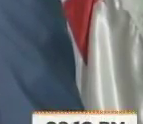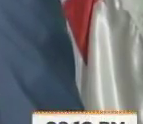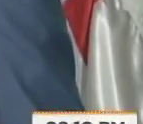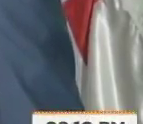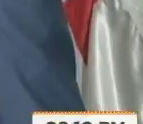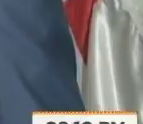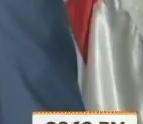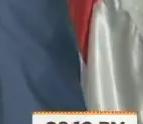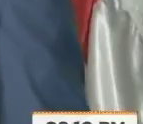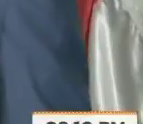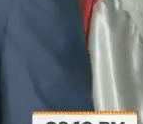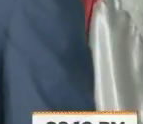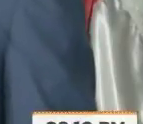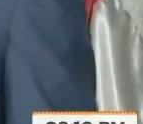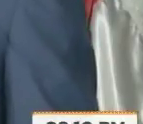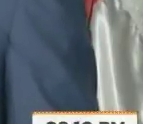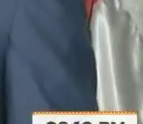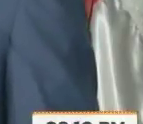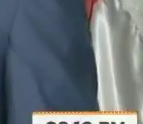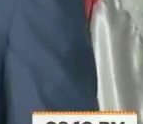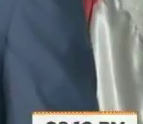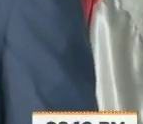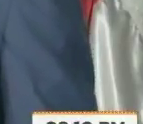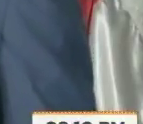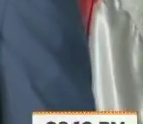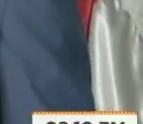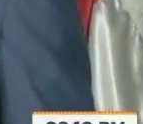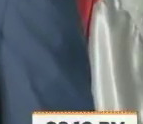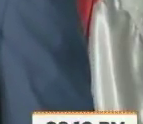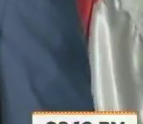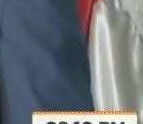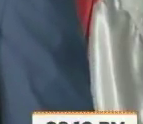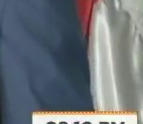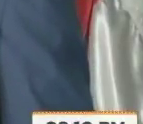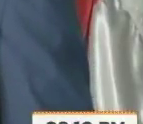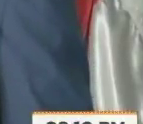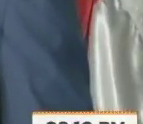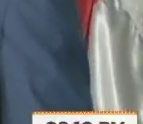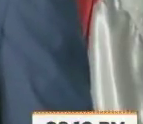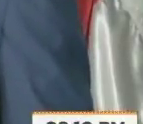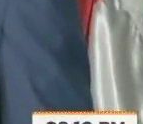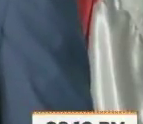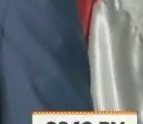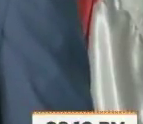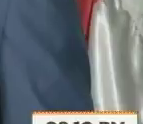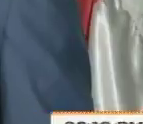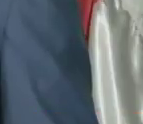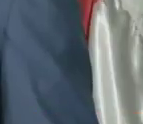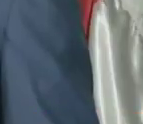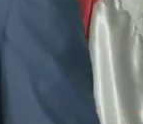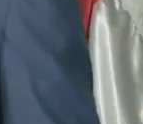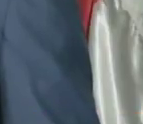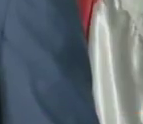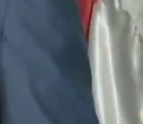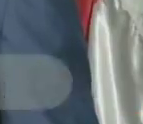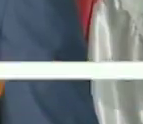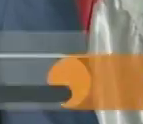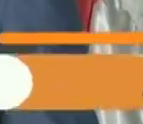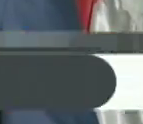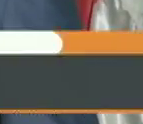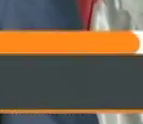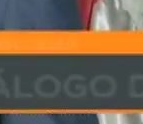anfitrión, se han reunido en el día de hoy, 16 de noviembre del año